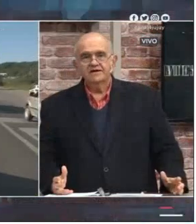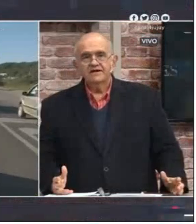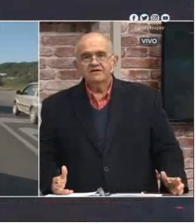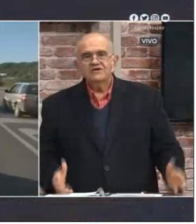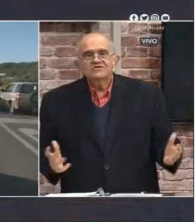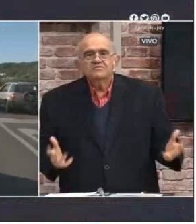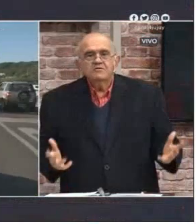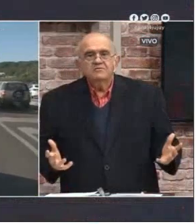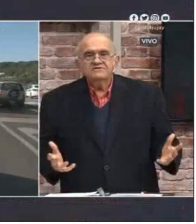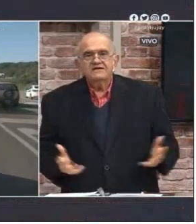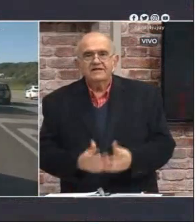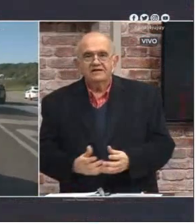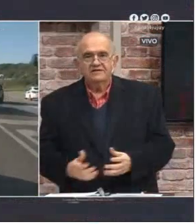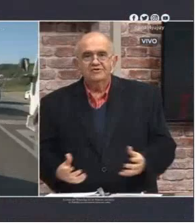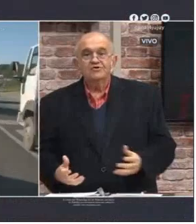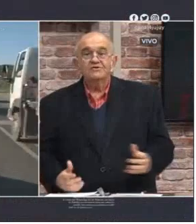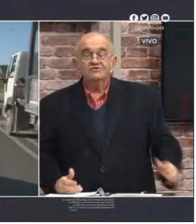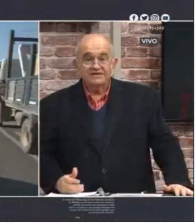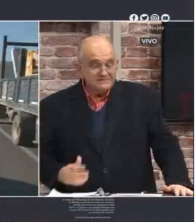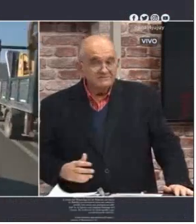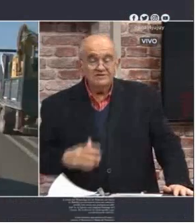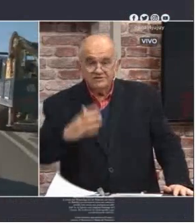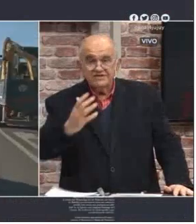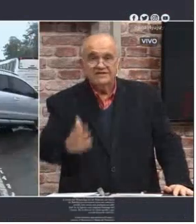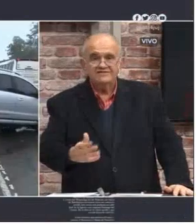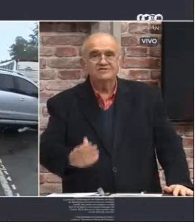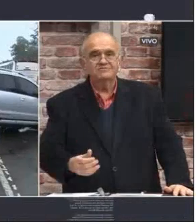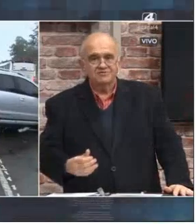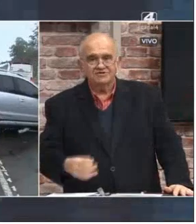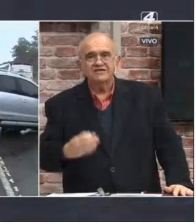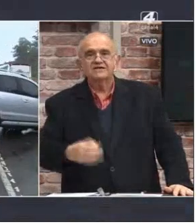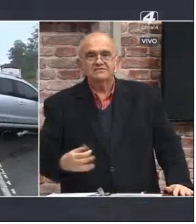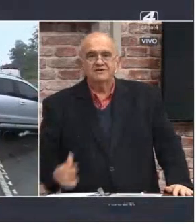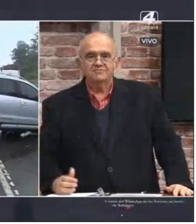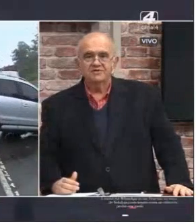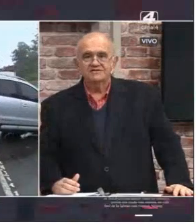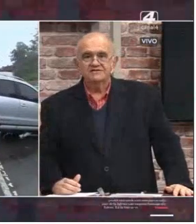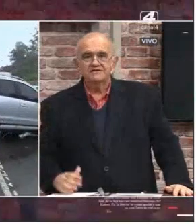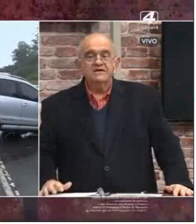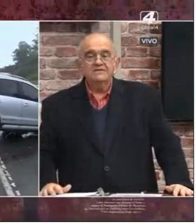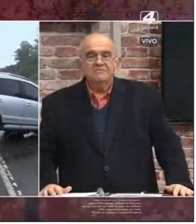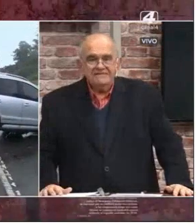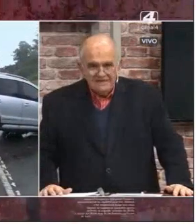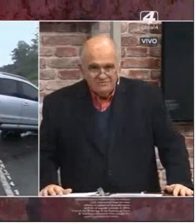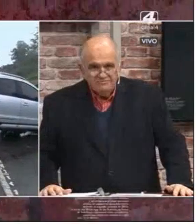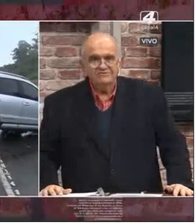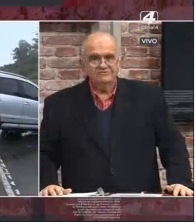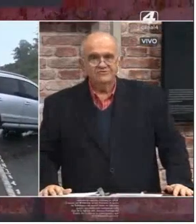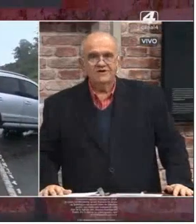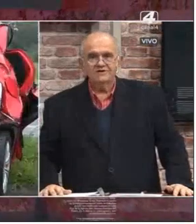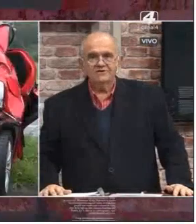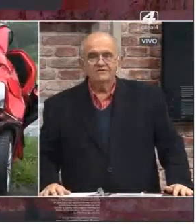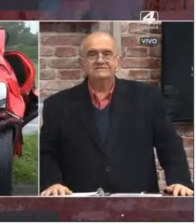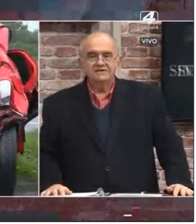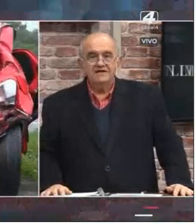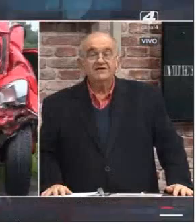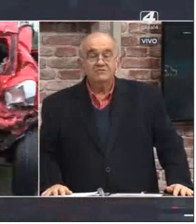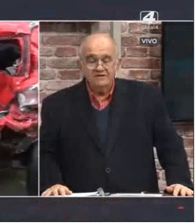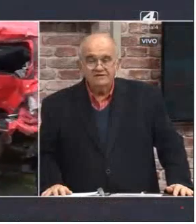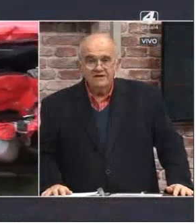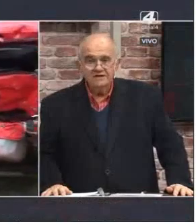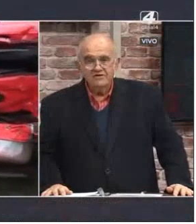matar cuando empecé a aplicar si usted no tiene intención pero tiene que saber que puede hacerlo me talón preso ocho años